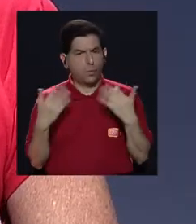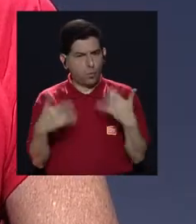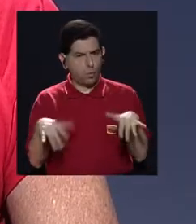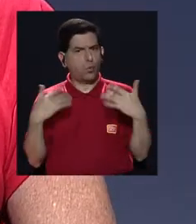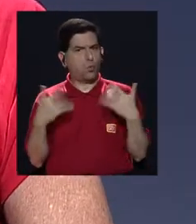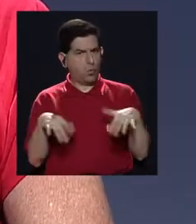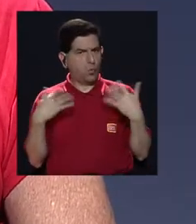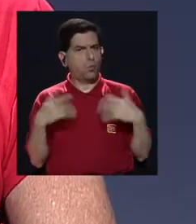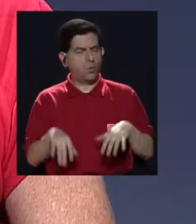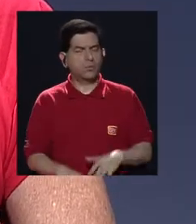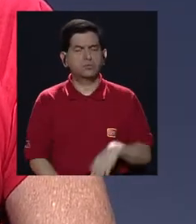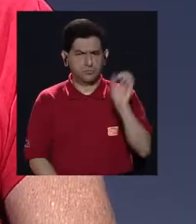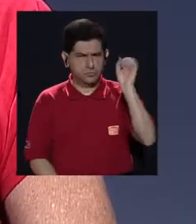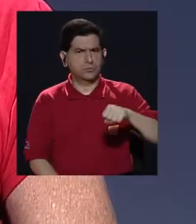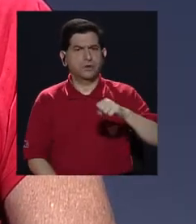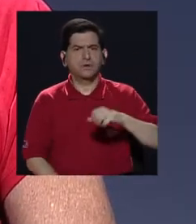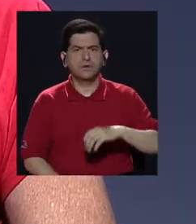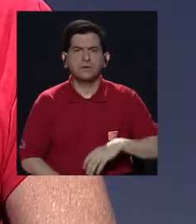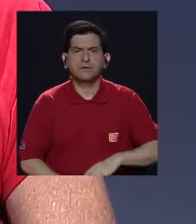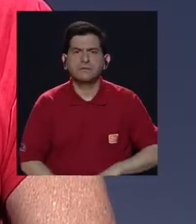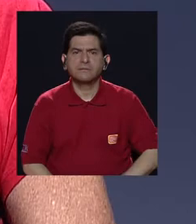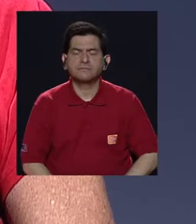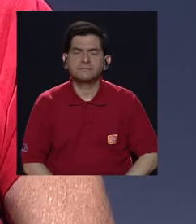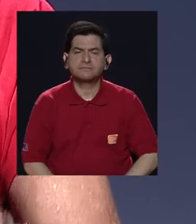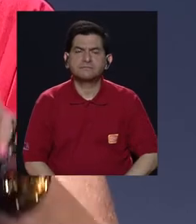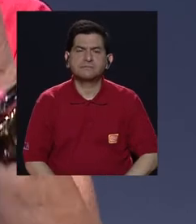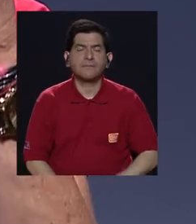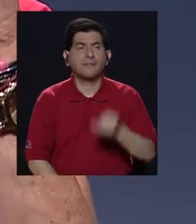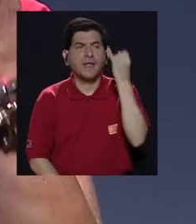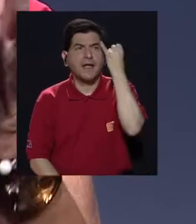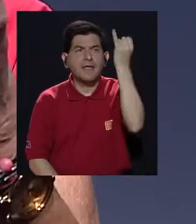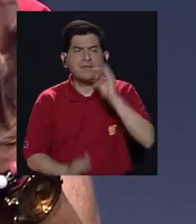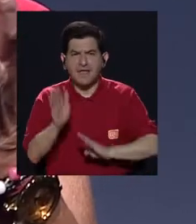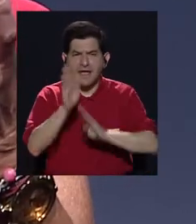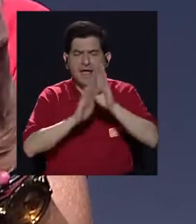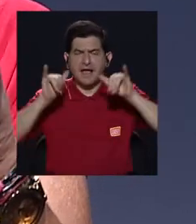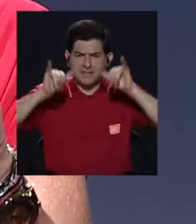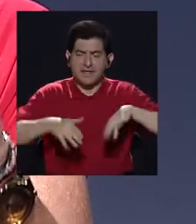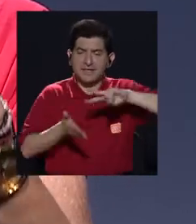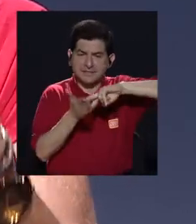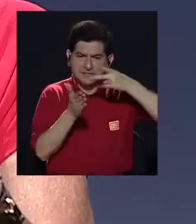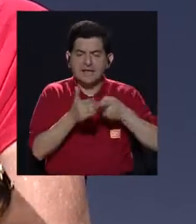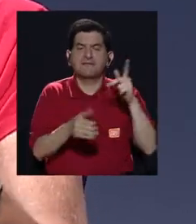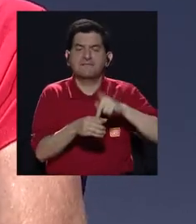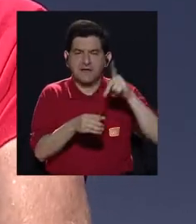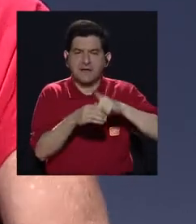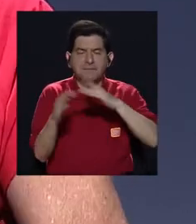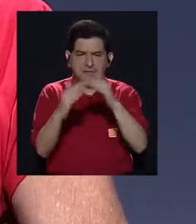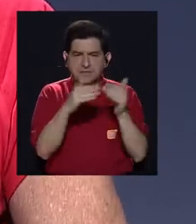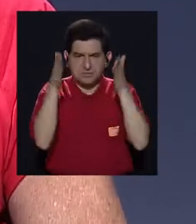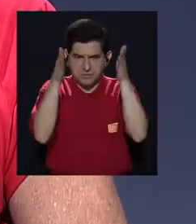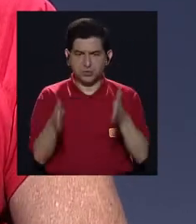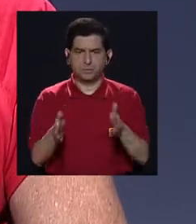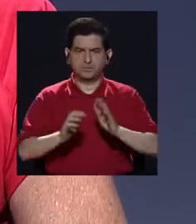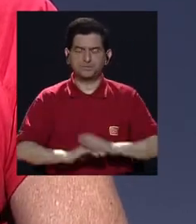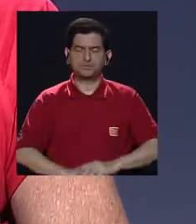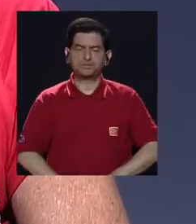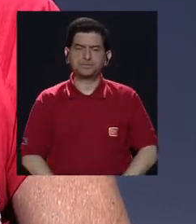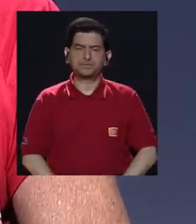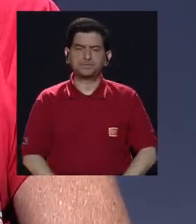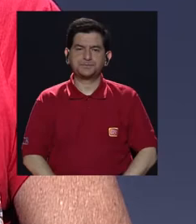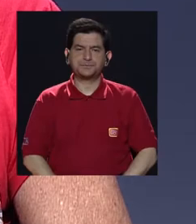muchísimo porque el concepto desarrollo sostenible implica la participación ciudadana